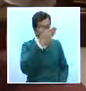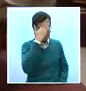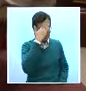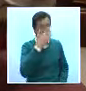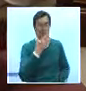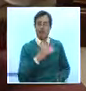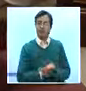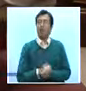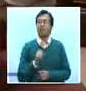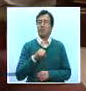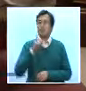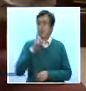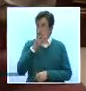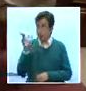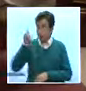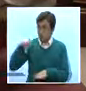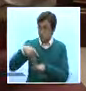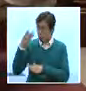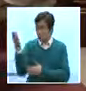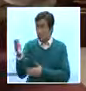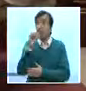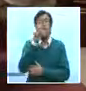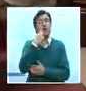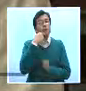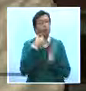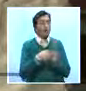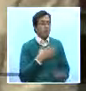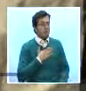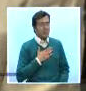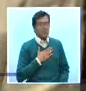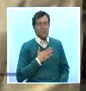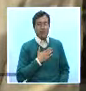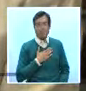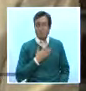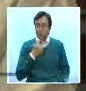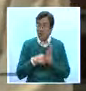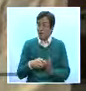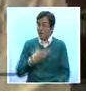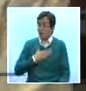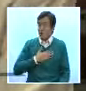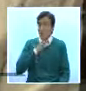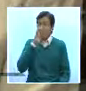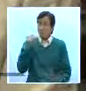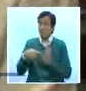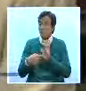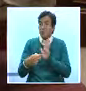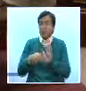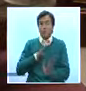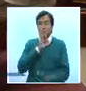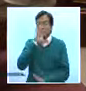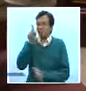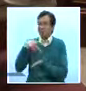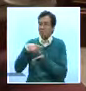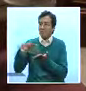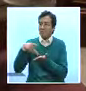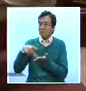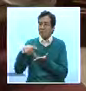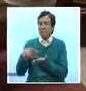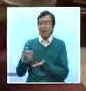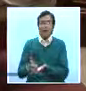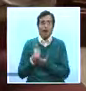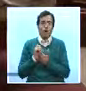para eso, nosotros no. Sí, entonces de hecho, a mí me dan asiento todas las declaraciones de impuestos porque no puedo. A la mayoría, creo. Claro. Y hay